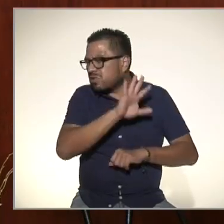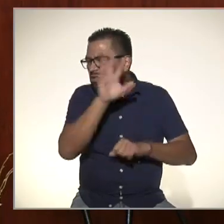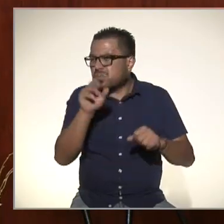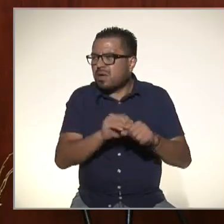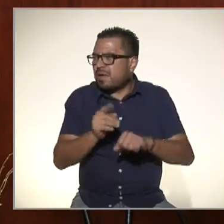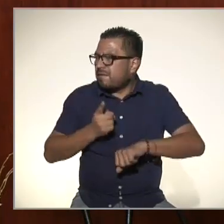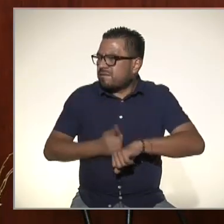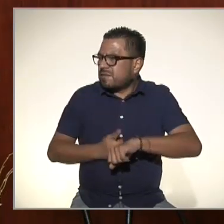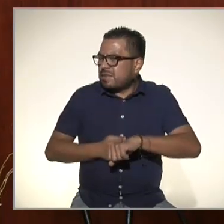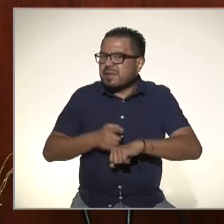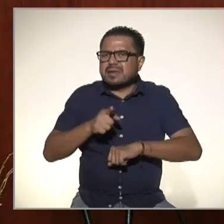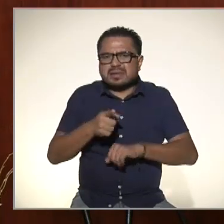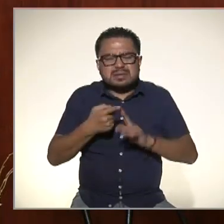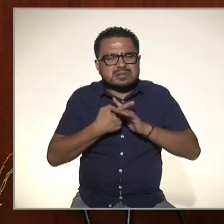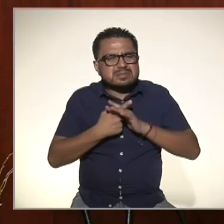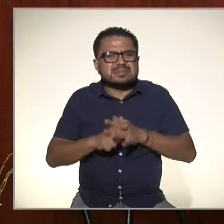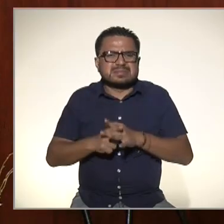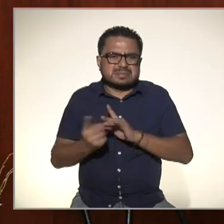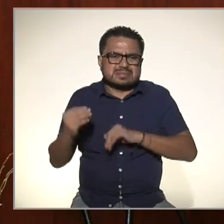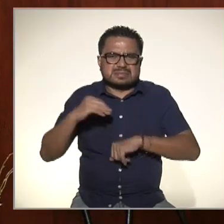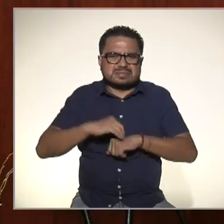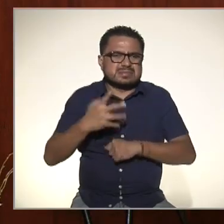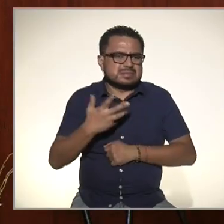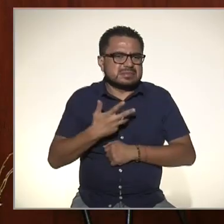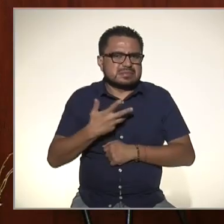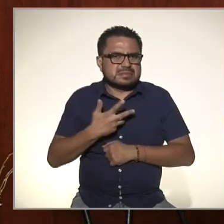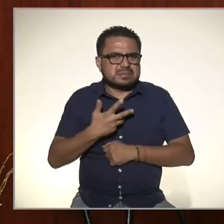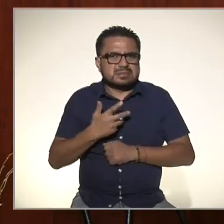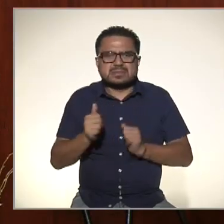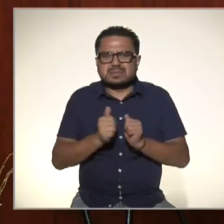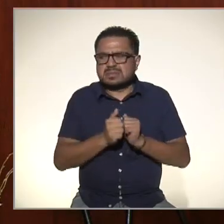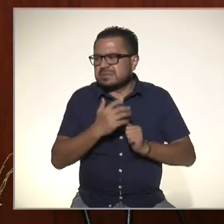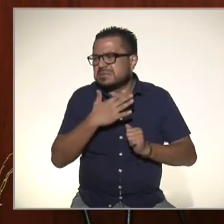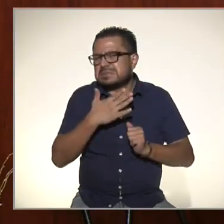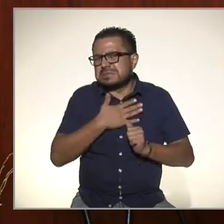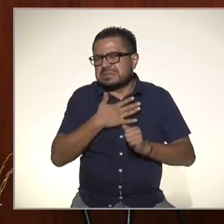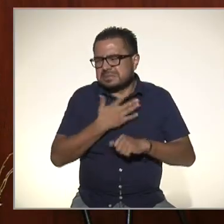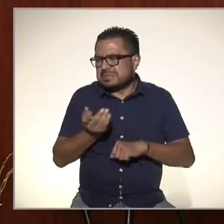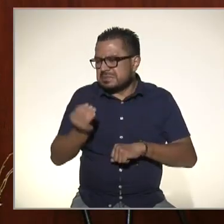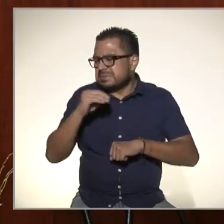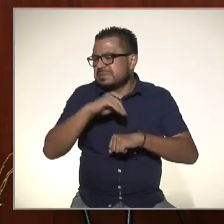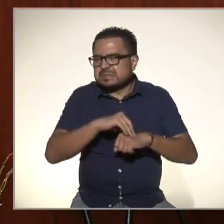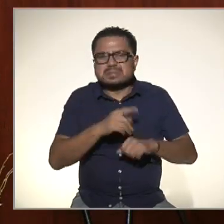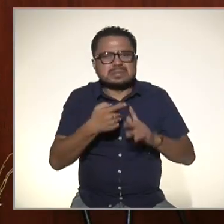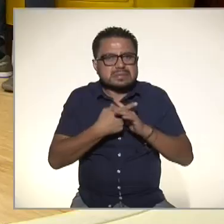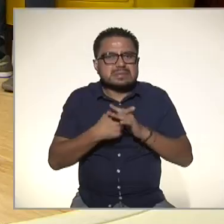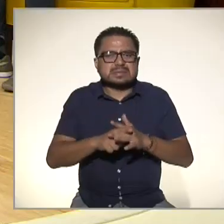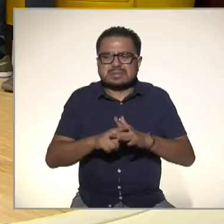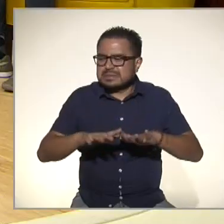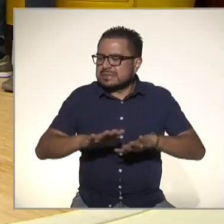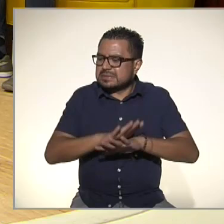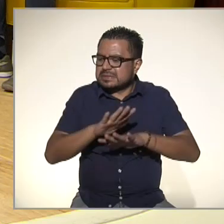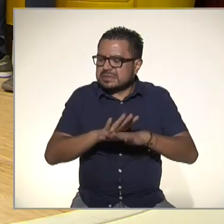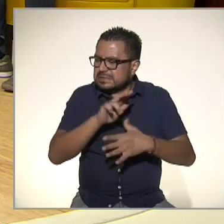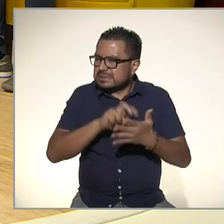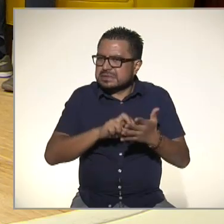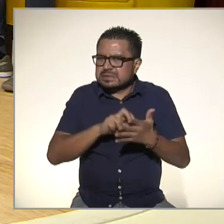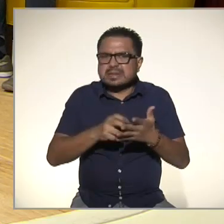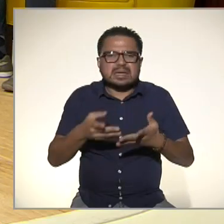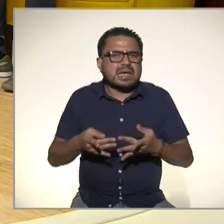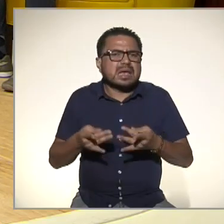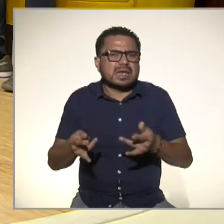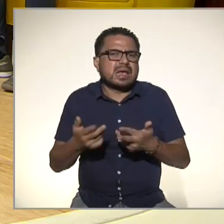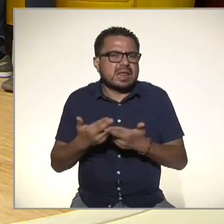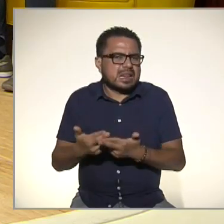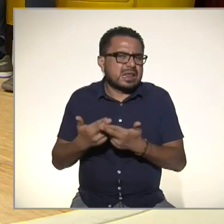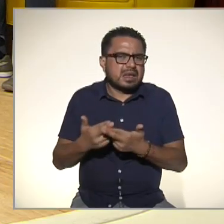enfermedades que podemos empezar a acarrear, ¿sí? A cargar en nuestro costalito, y entonces empieza a modificarse la calidad, la